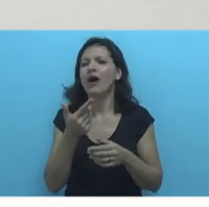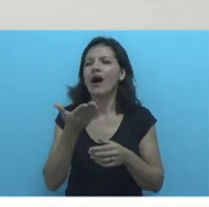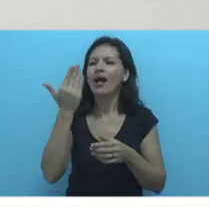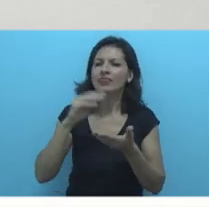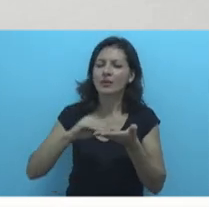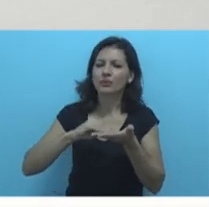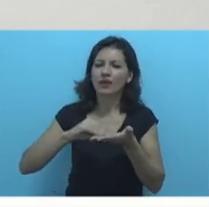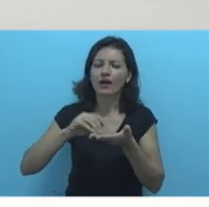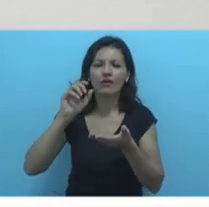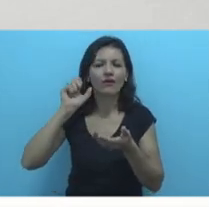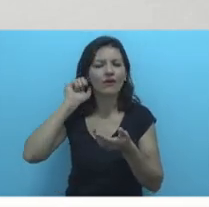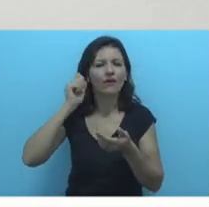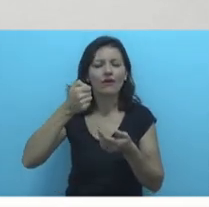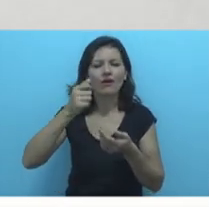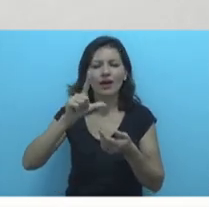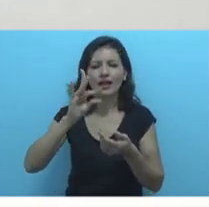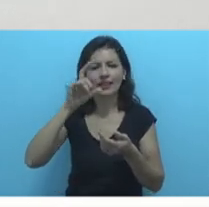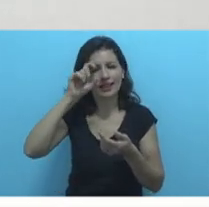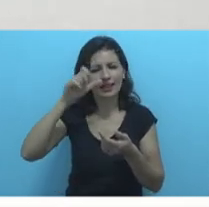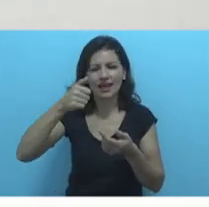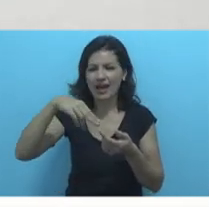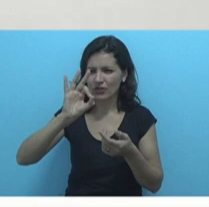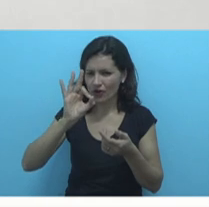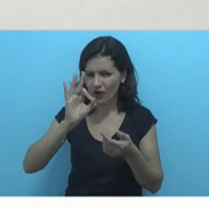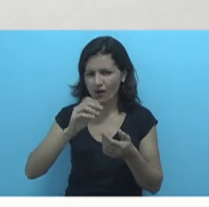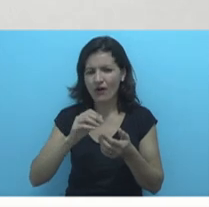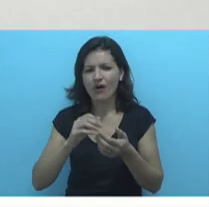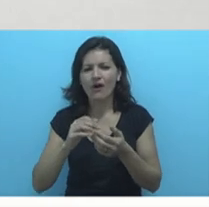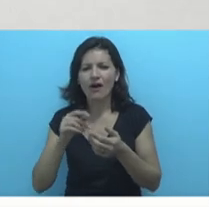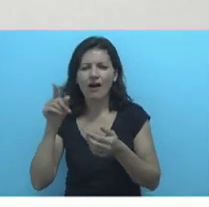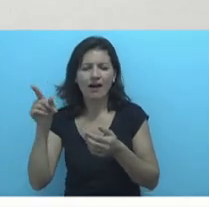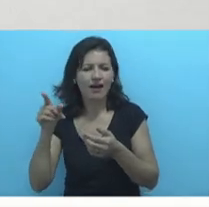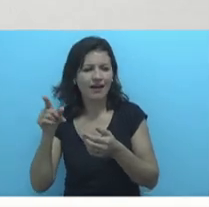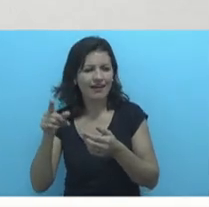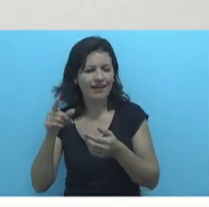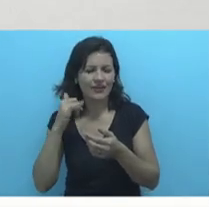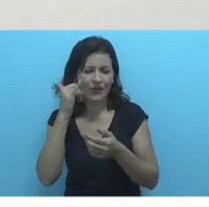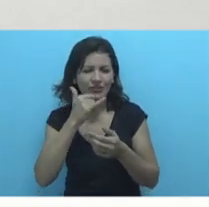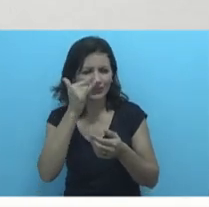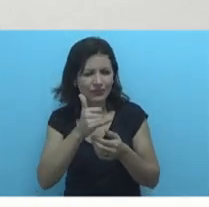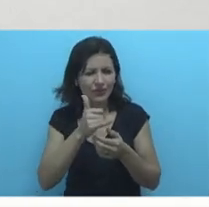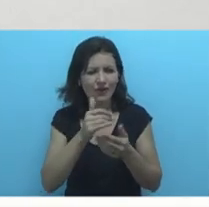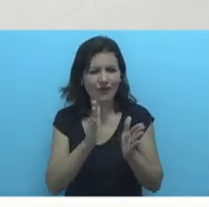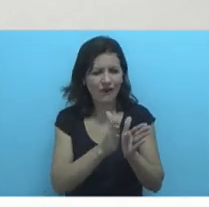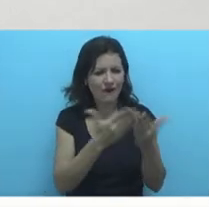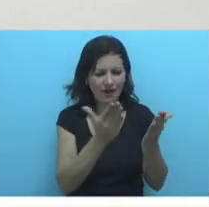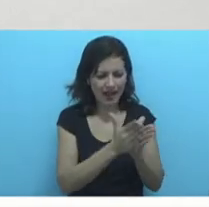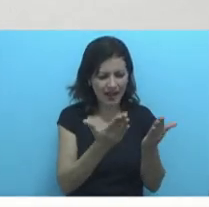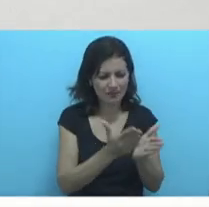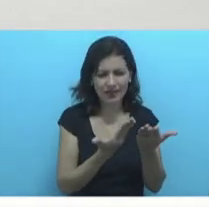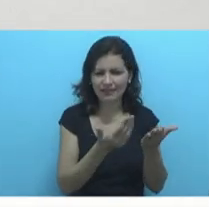solía pegar. Imagínense en seguridad la cantidad de post-it de Miguel que llegaban, en especial los